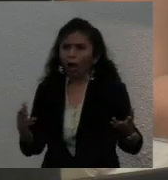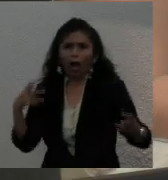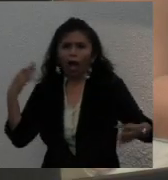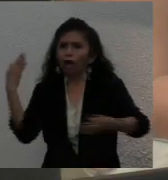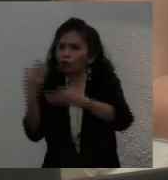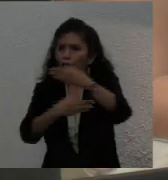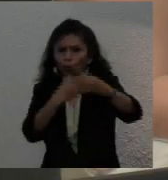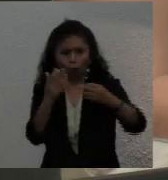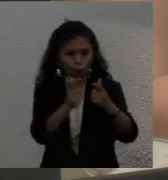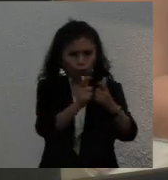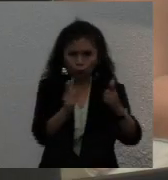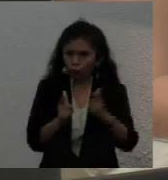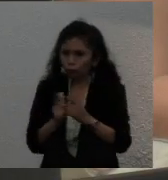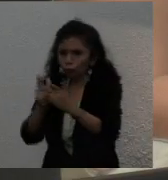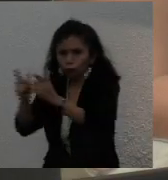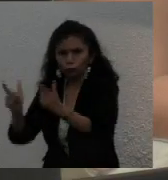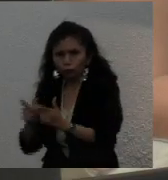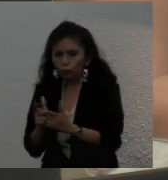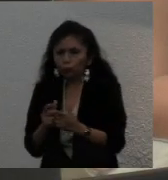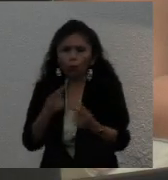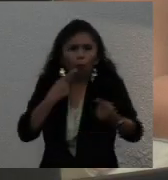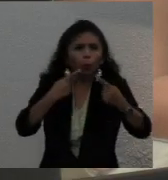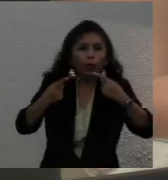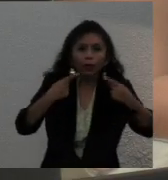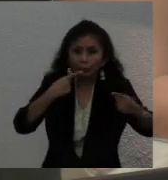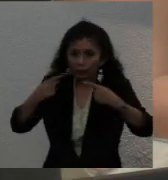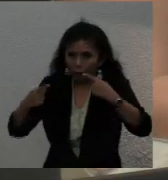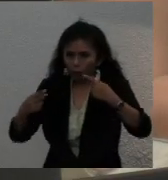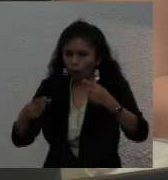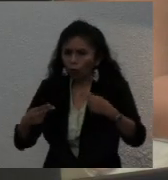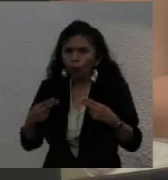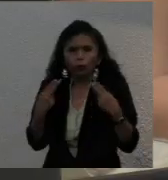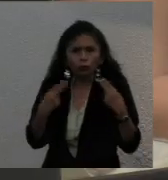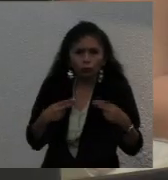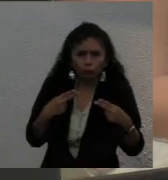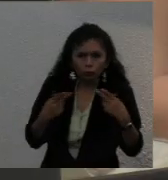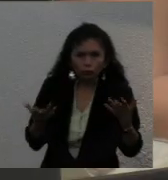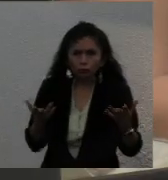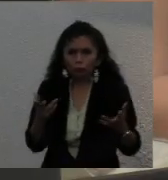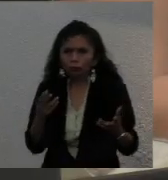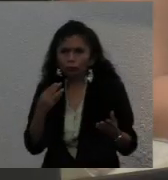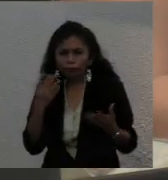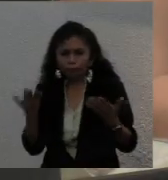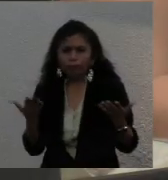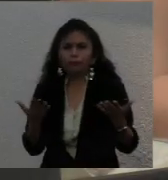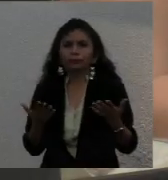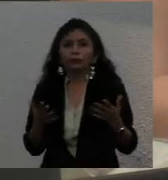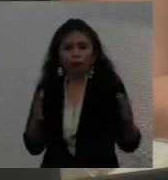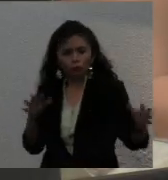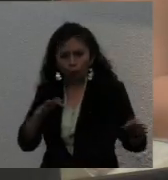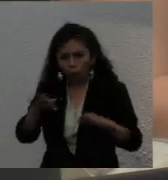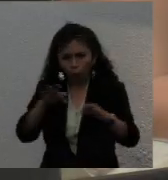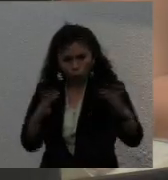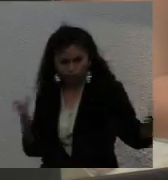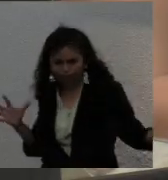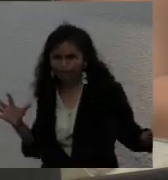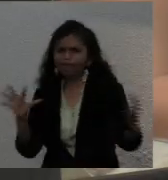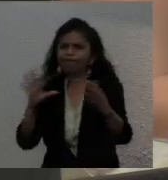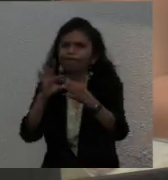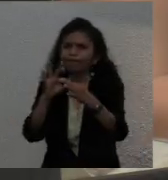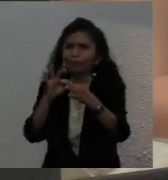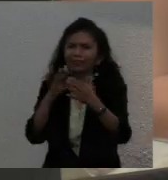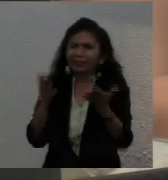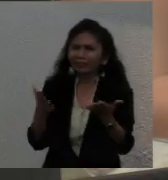políticas para que mantengamos el diálogo, la negociación y el trabajo conjunto. Que no nos dejemos llevar por